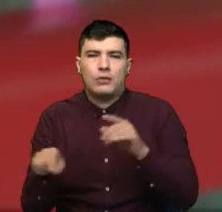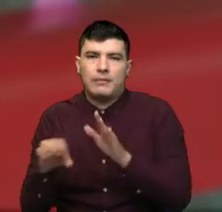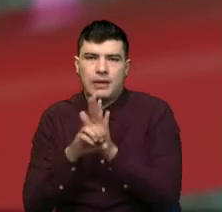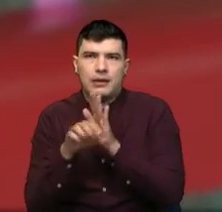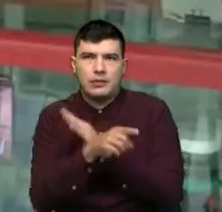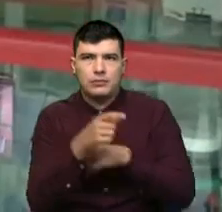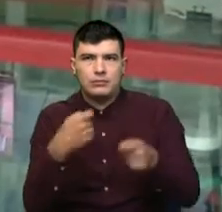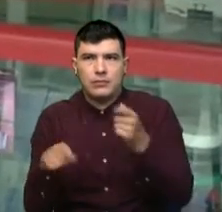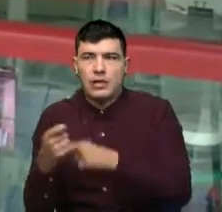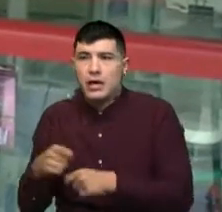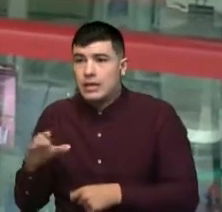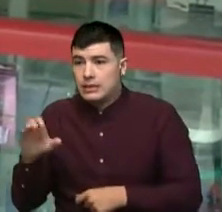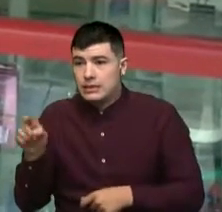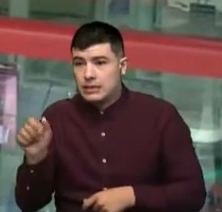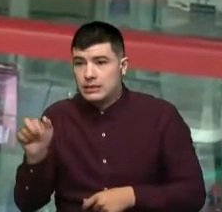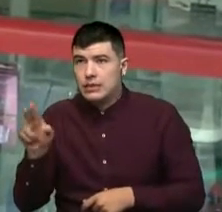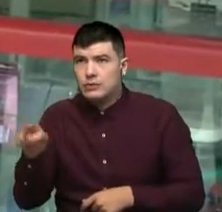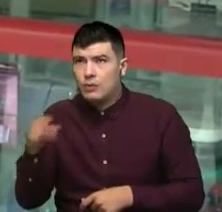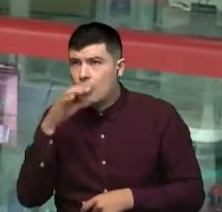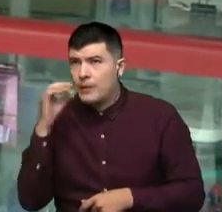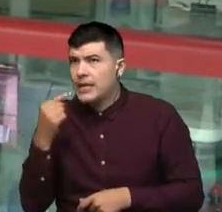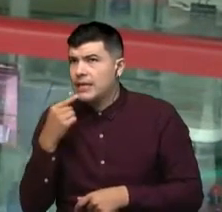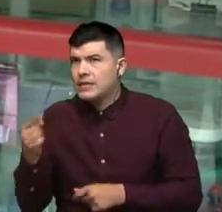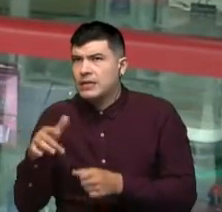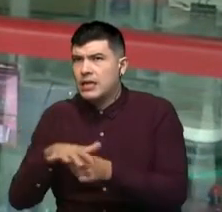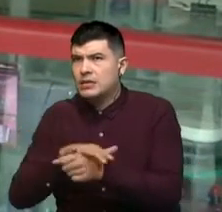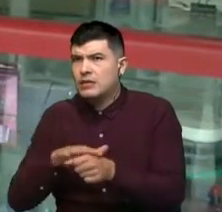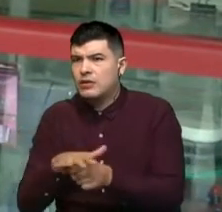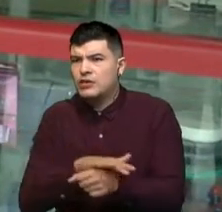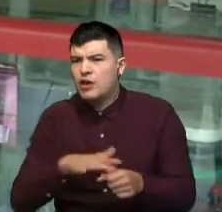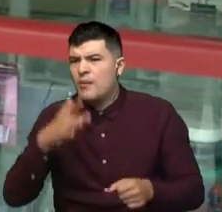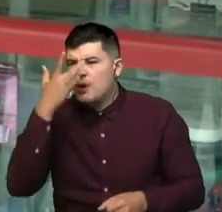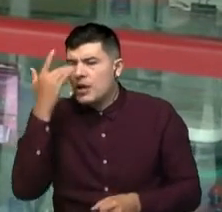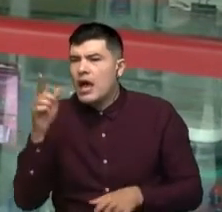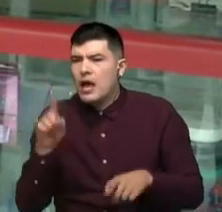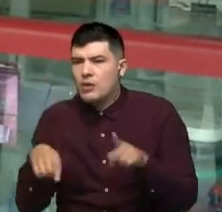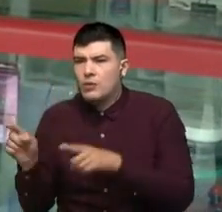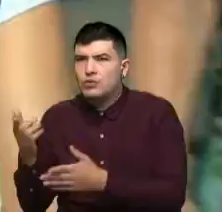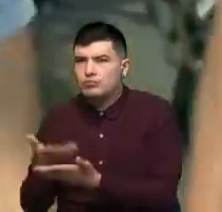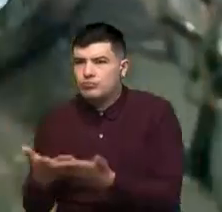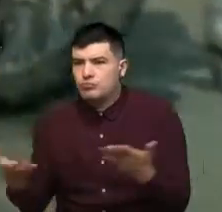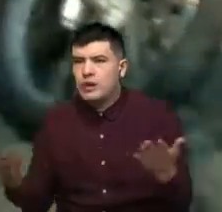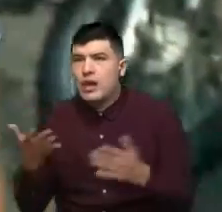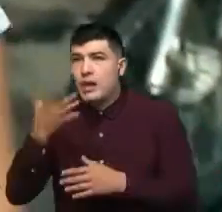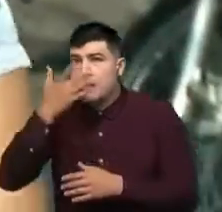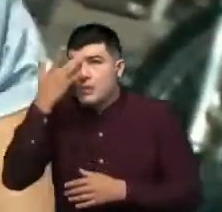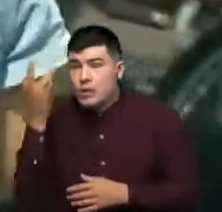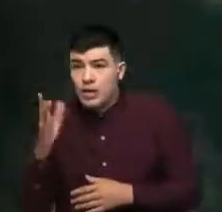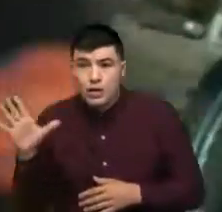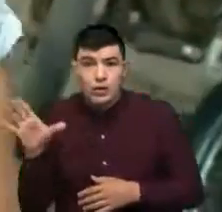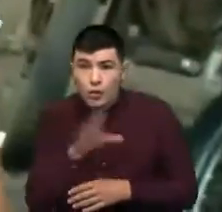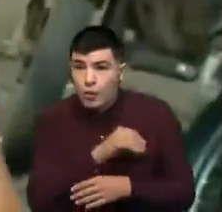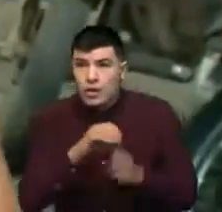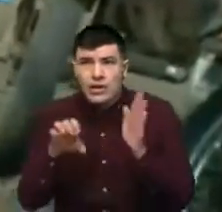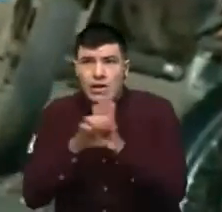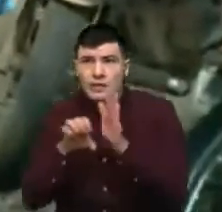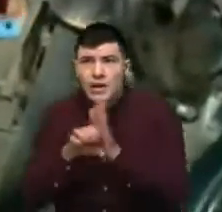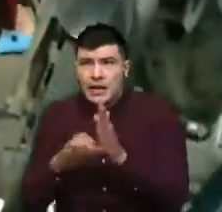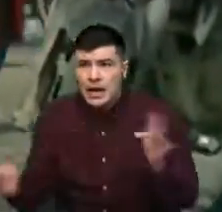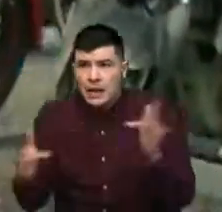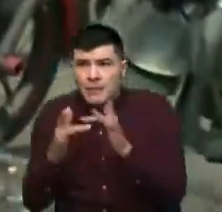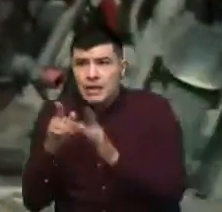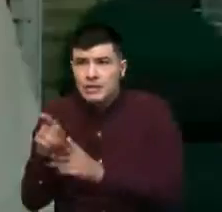mercado césar figueroa afirmó que la situación se estaría presentando con algunos productos debido a que no todas las marcas han aplicado la